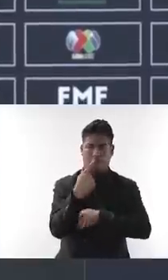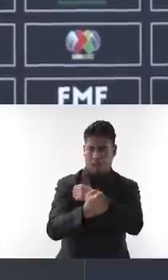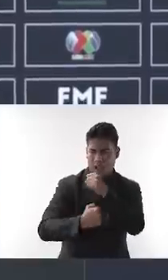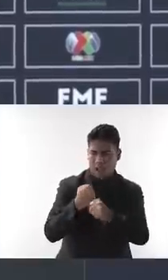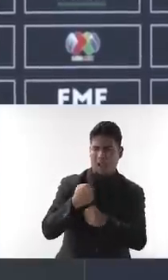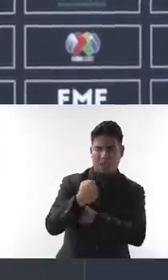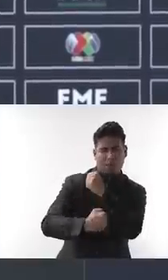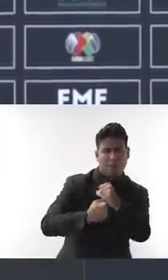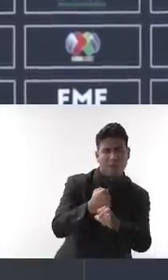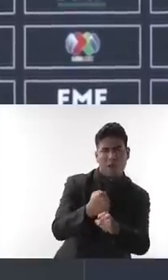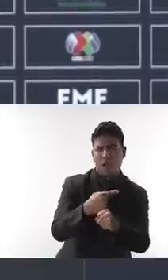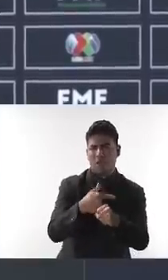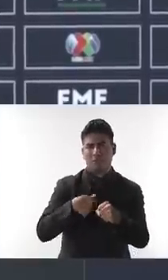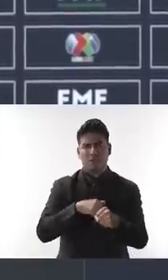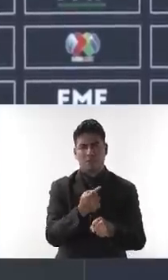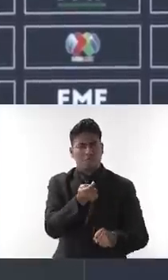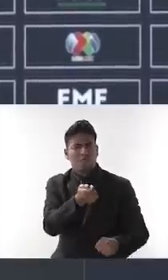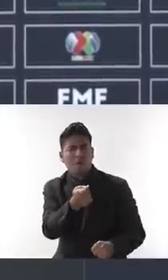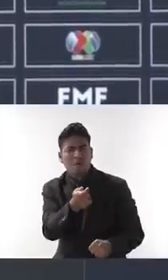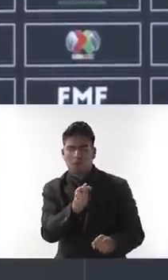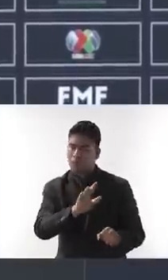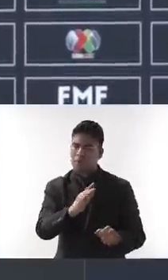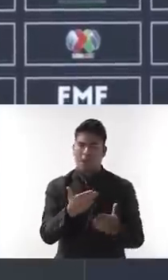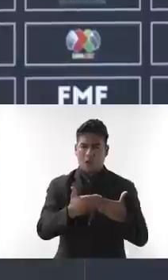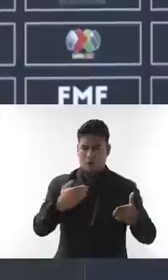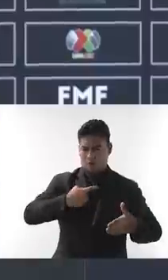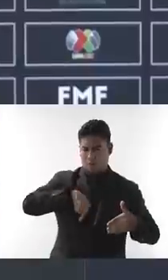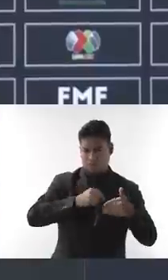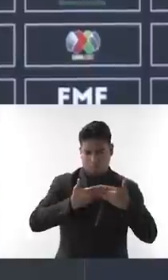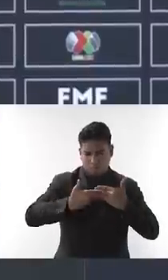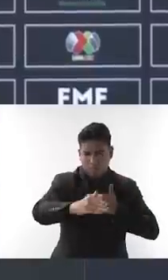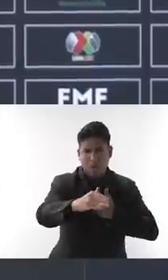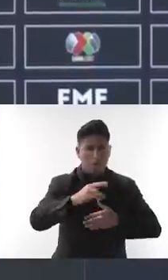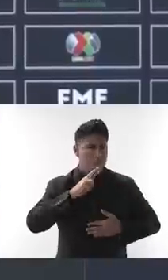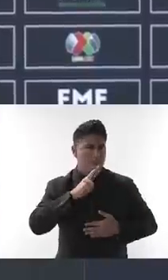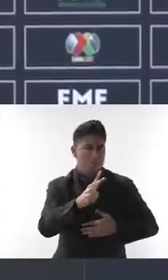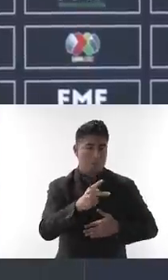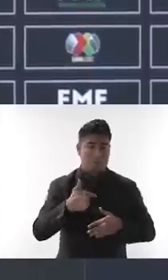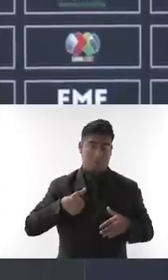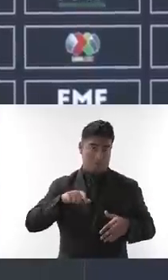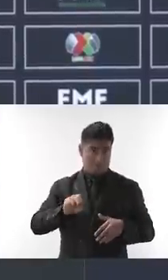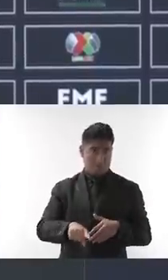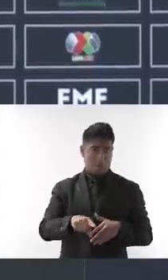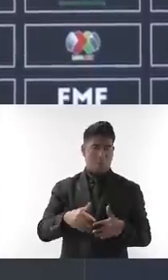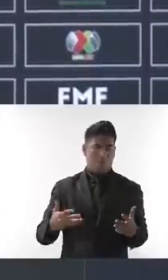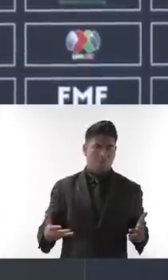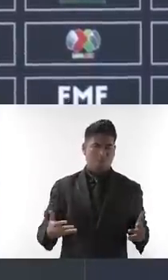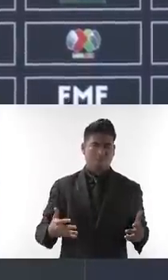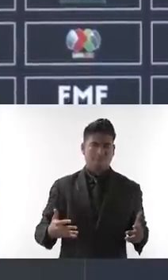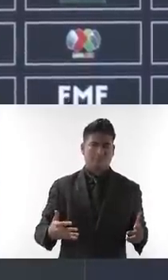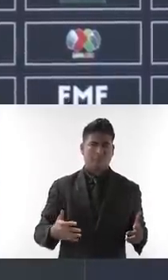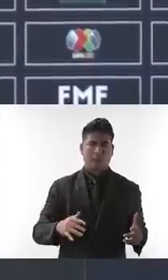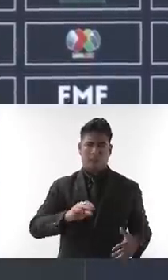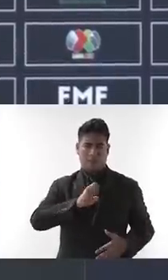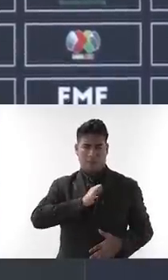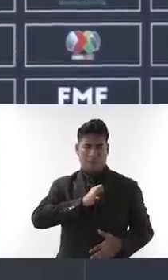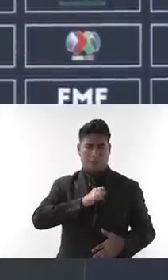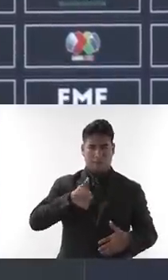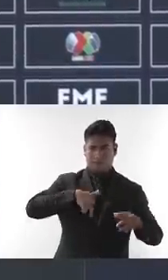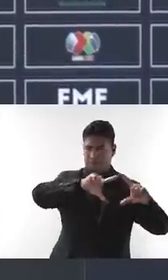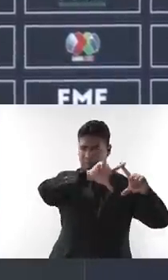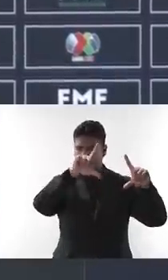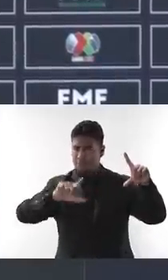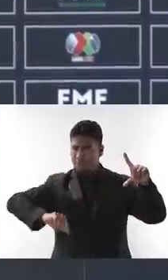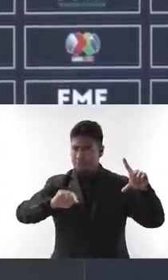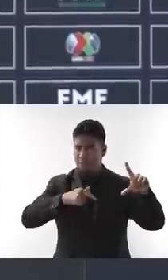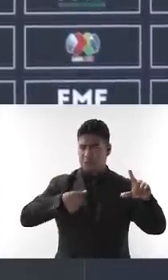Entonces, esa es nuestra proyección, y lo que queremos es que el técnico nacional en este proceso tenga más, tenga